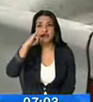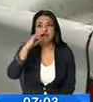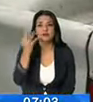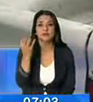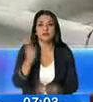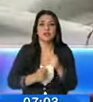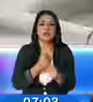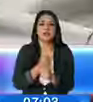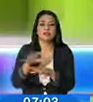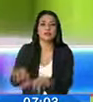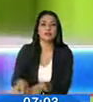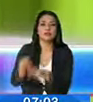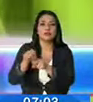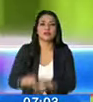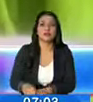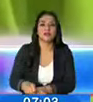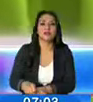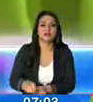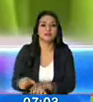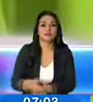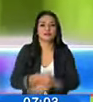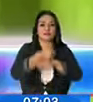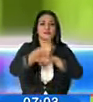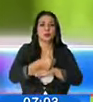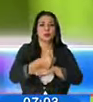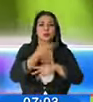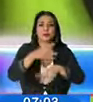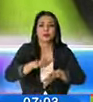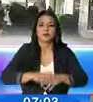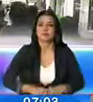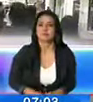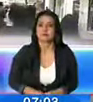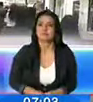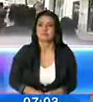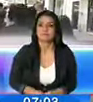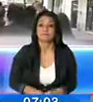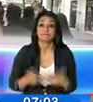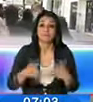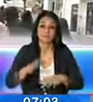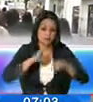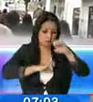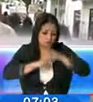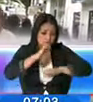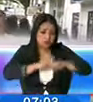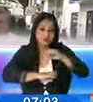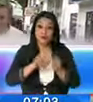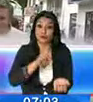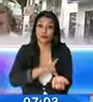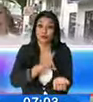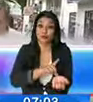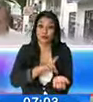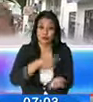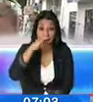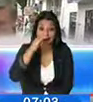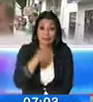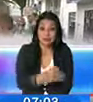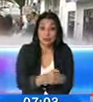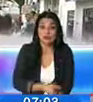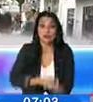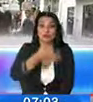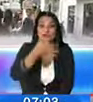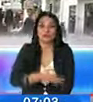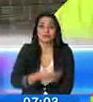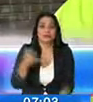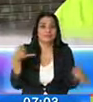aislado en delito flagrante y entregado a las autoridades correspondientes en los exámenes médicos el pequeño el especialista confirmó que hubo